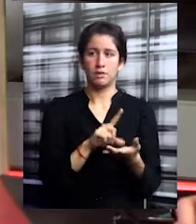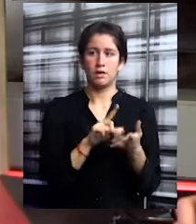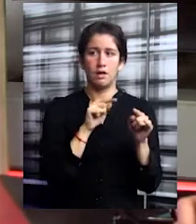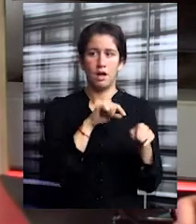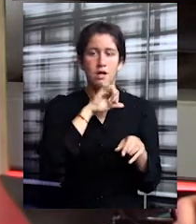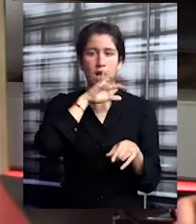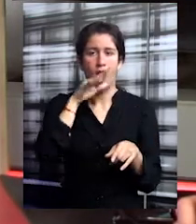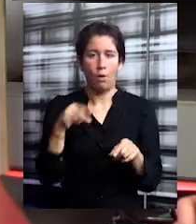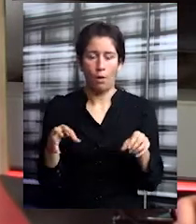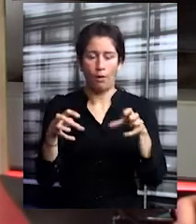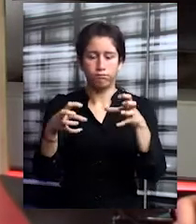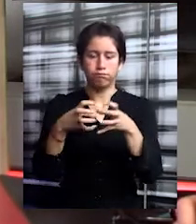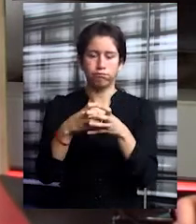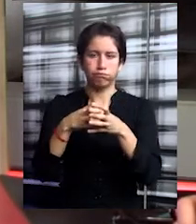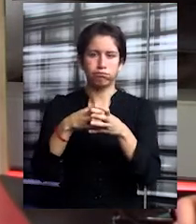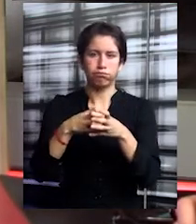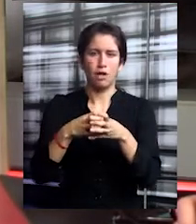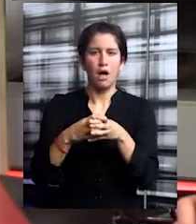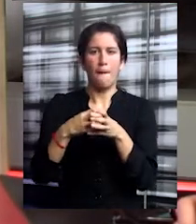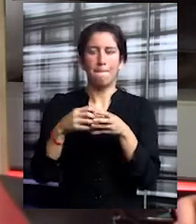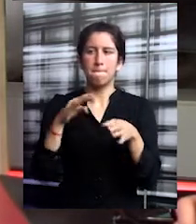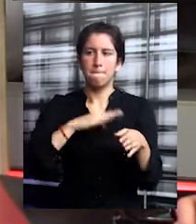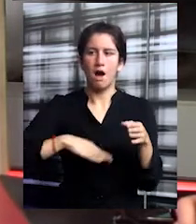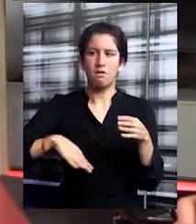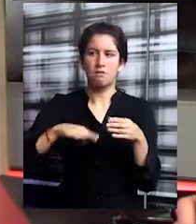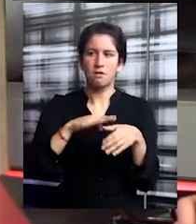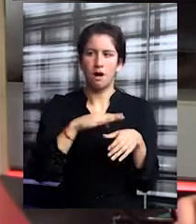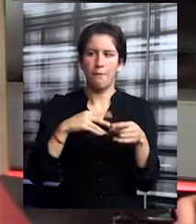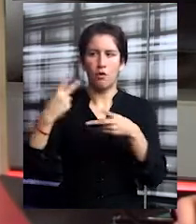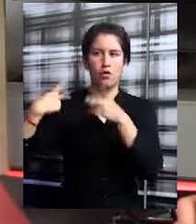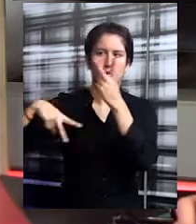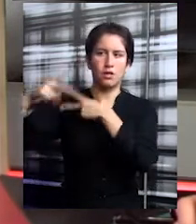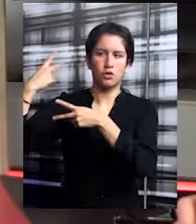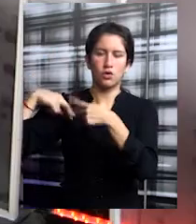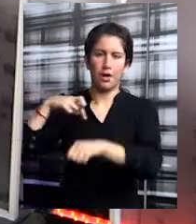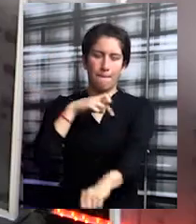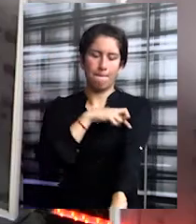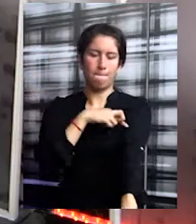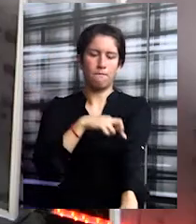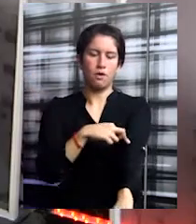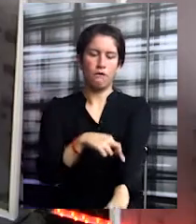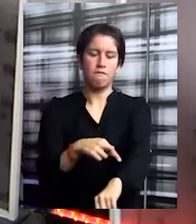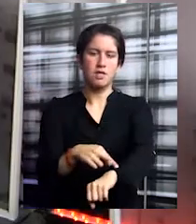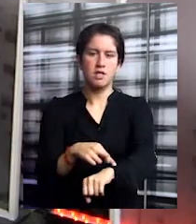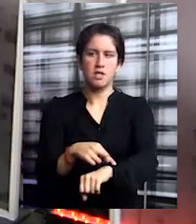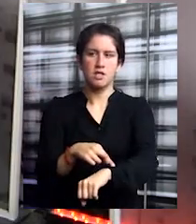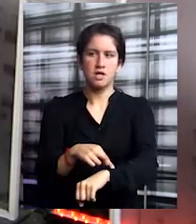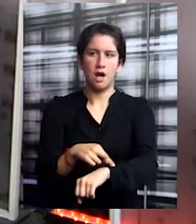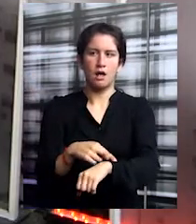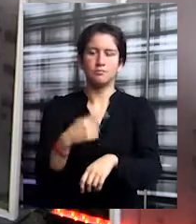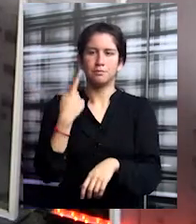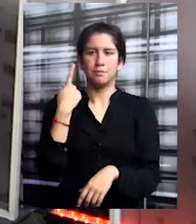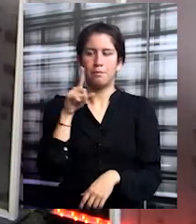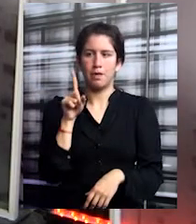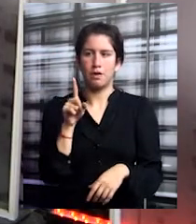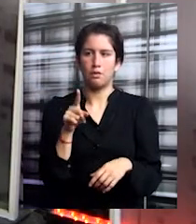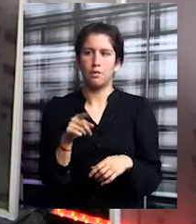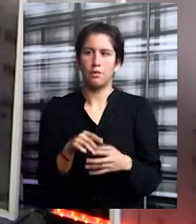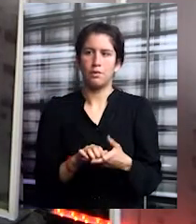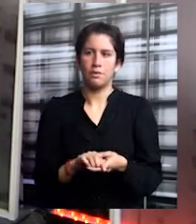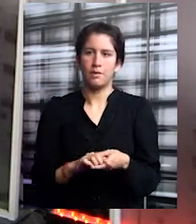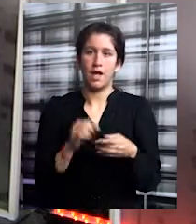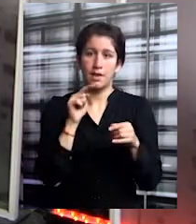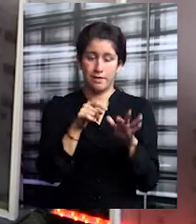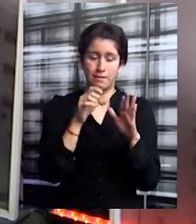general, el Aconcagua está compuesto básicamente por lo que anteriormente, históricamente, fue la provincia de Aconcagua. No es un invento nuestro, sino que desde